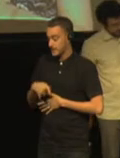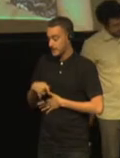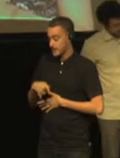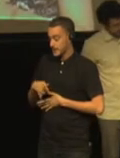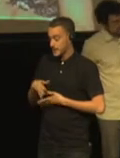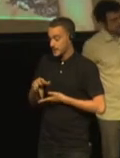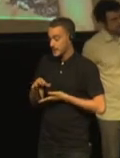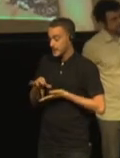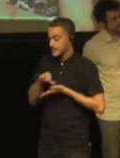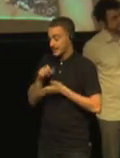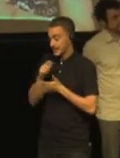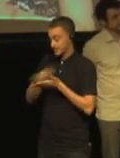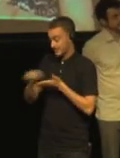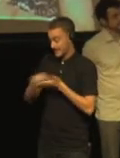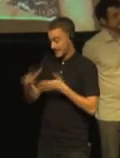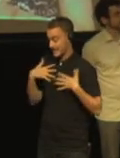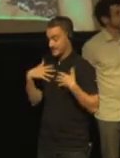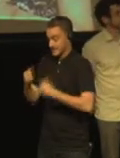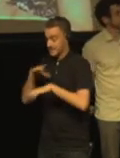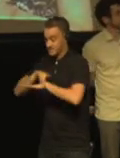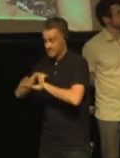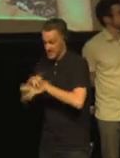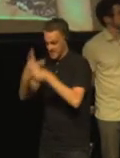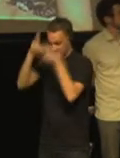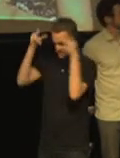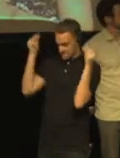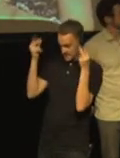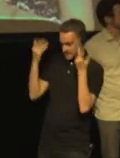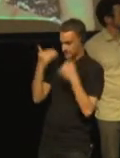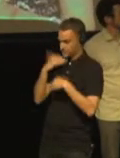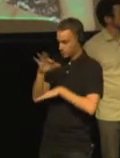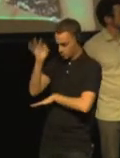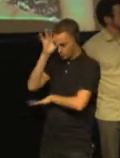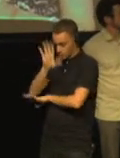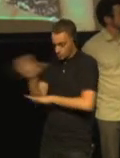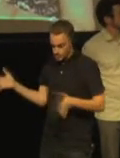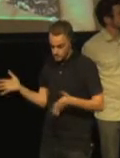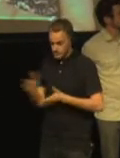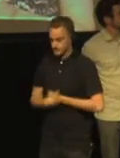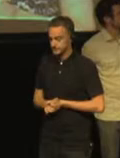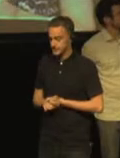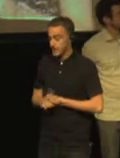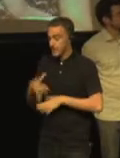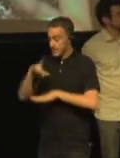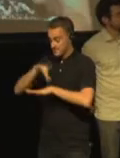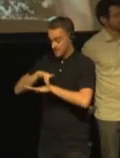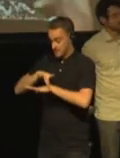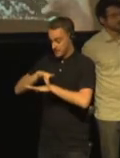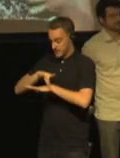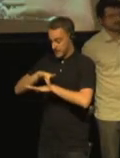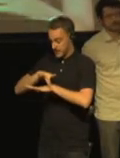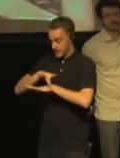sanitaria principales, los médicos, las enfermeras, etcétera, porque, bueno, están tratando una enfermedad primaria